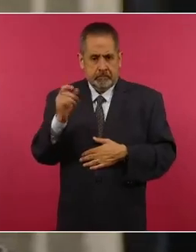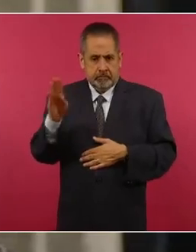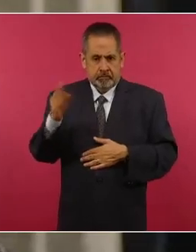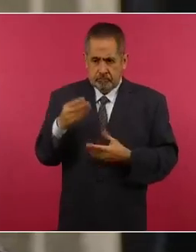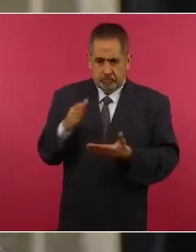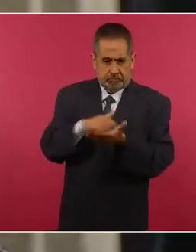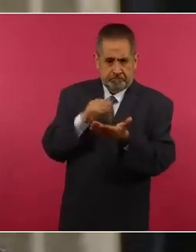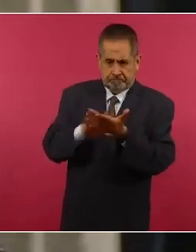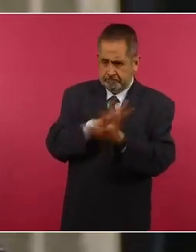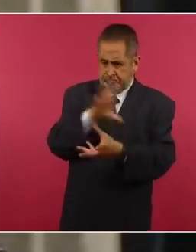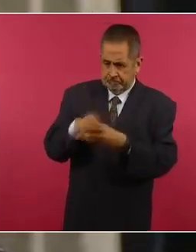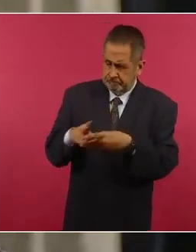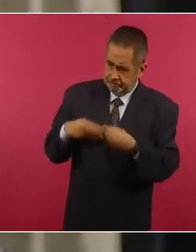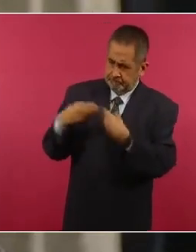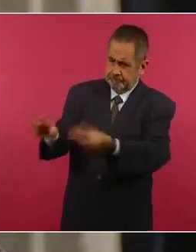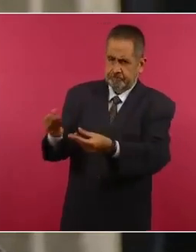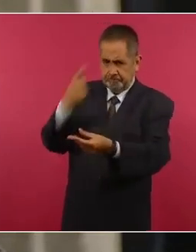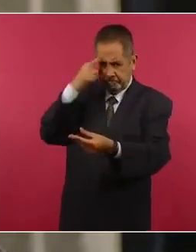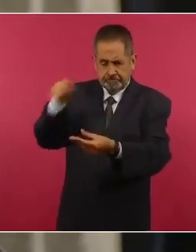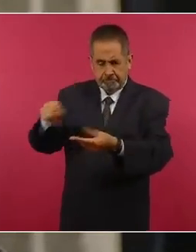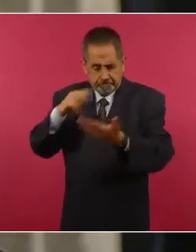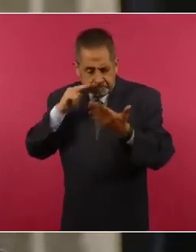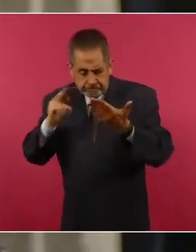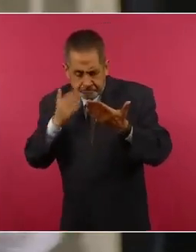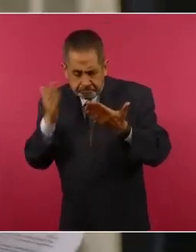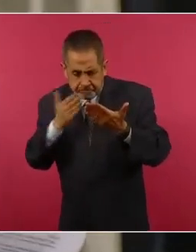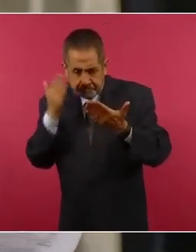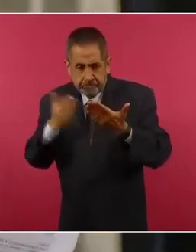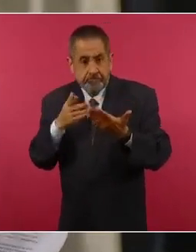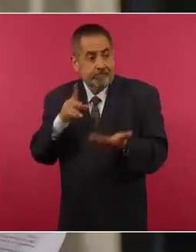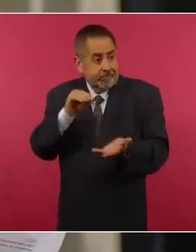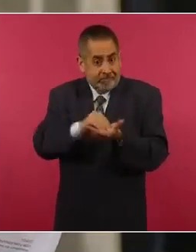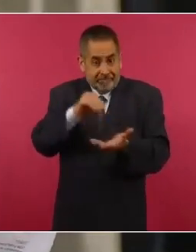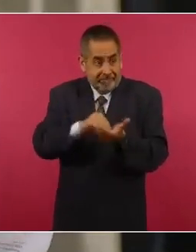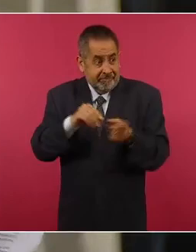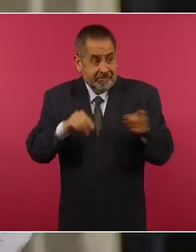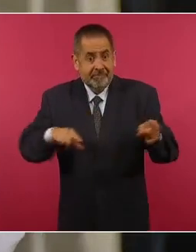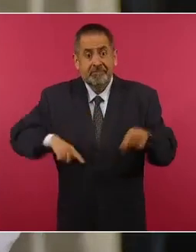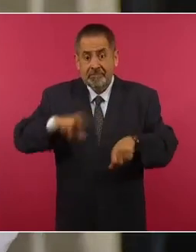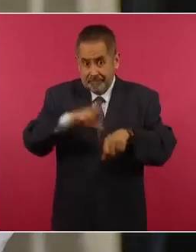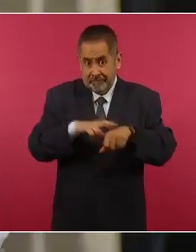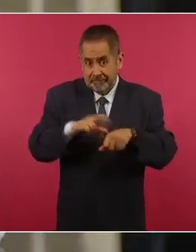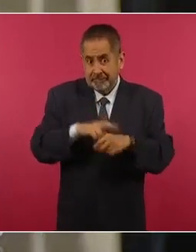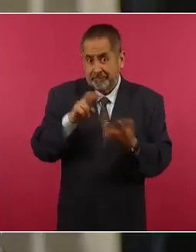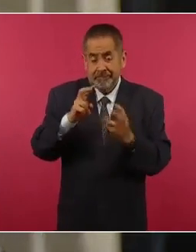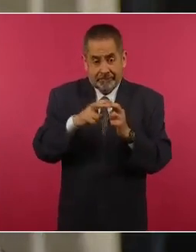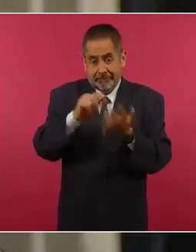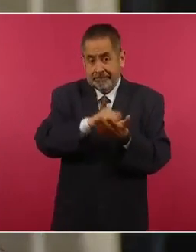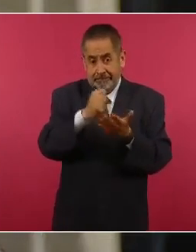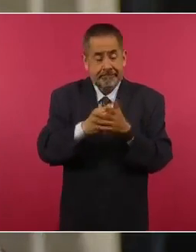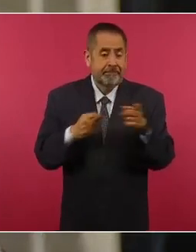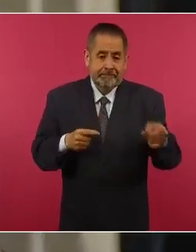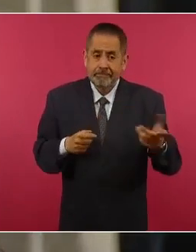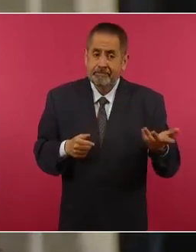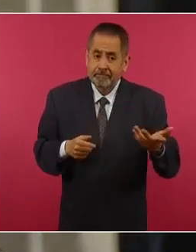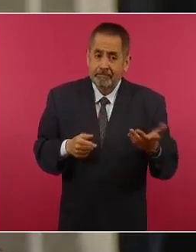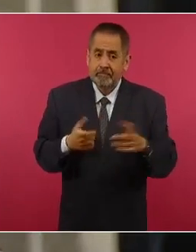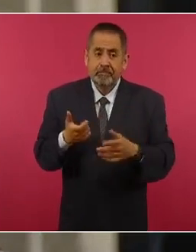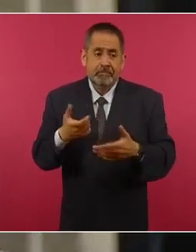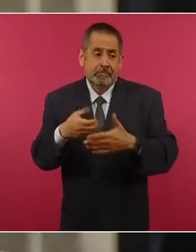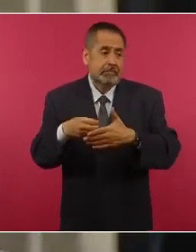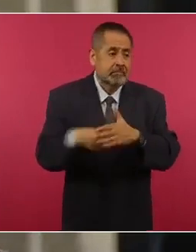esta documentación para que pueda checar al aún gobernador de Tamaulipas, que tiene este desvío